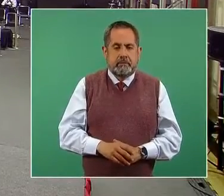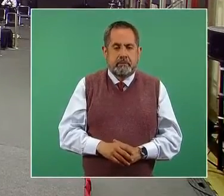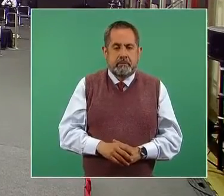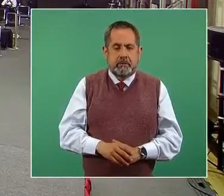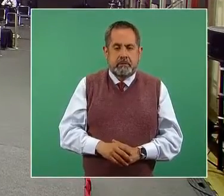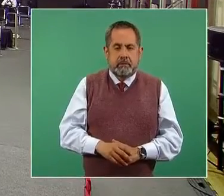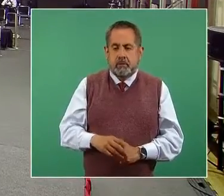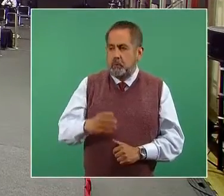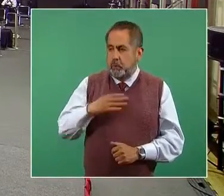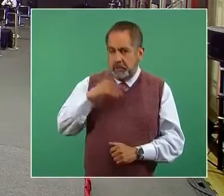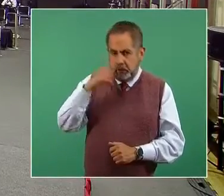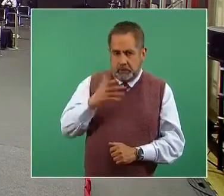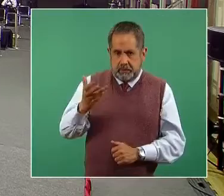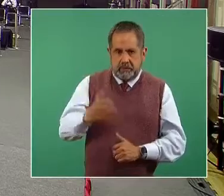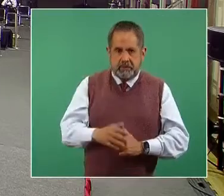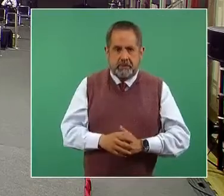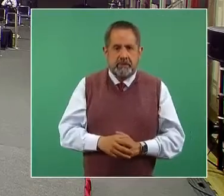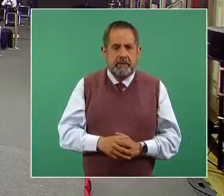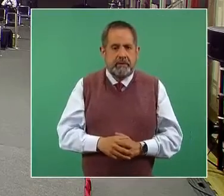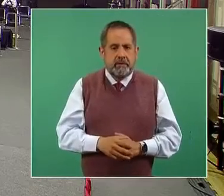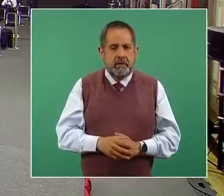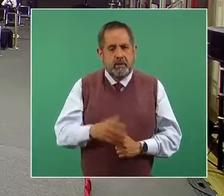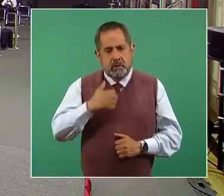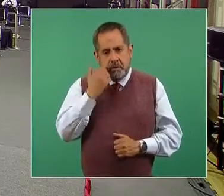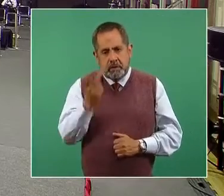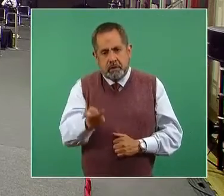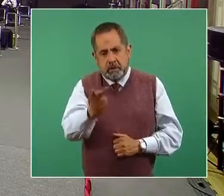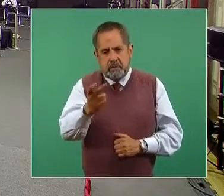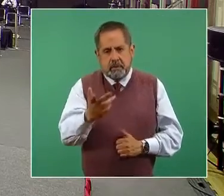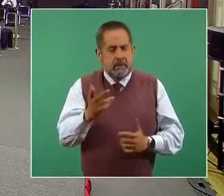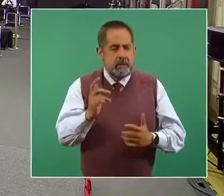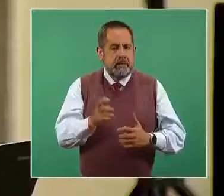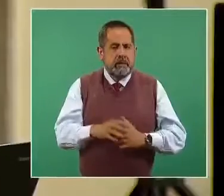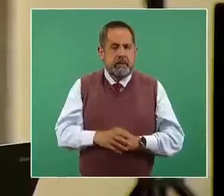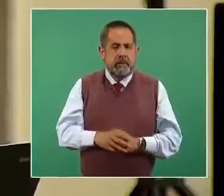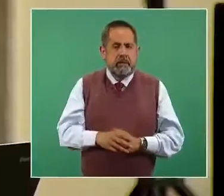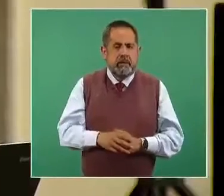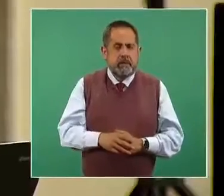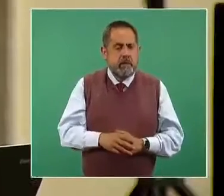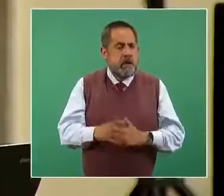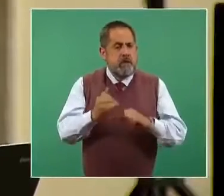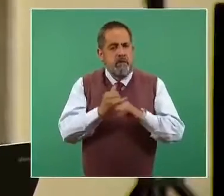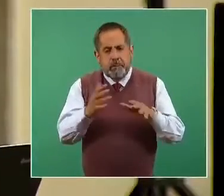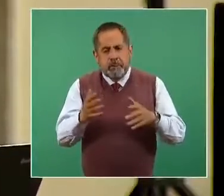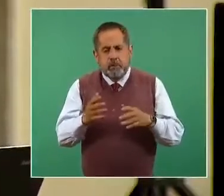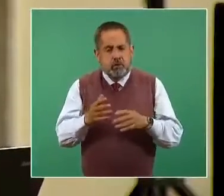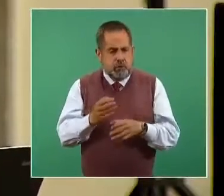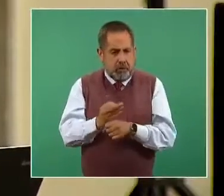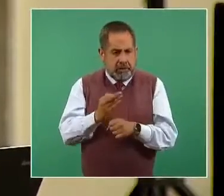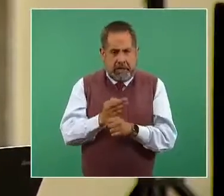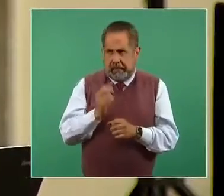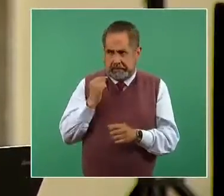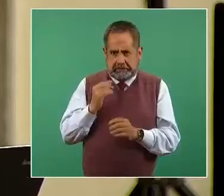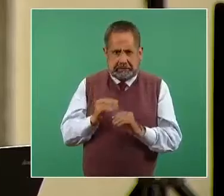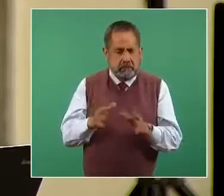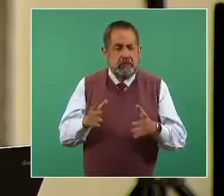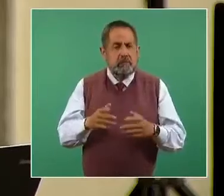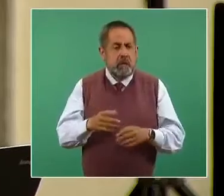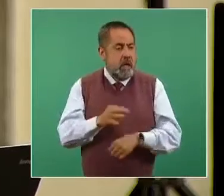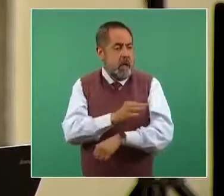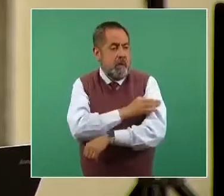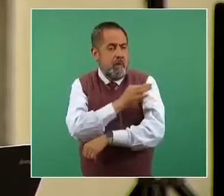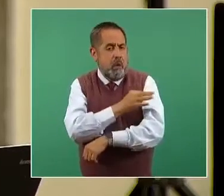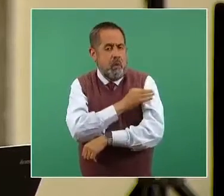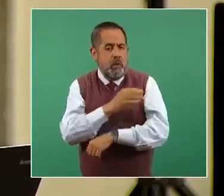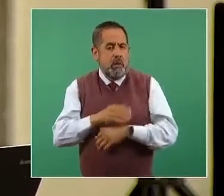Gracias, doctor. Buenas noches. Le quería preguntar qué información actualizada tienen de las vacunas que